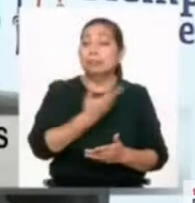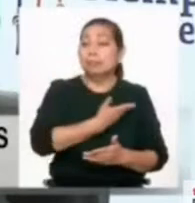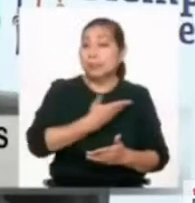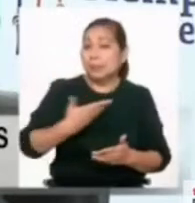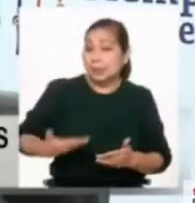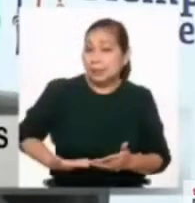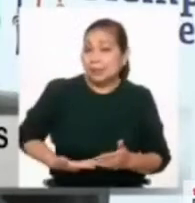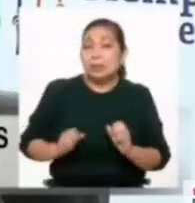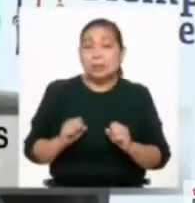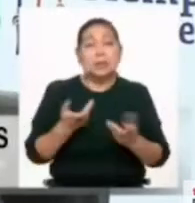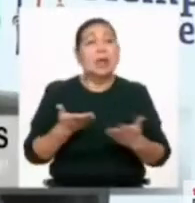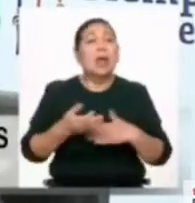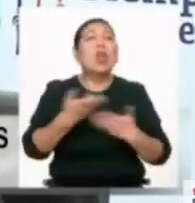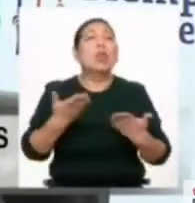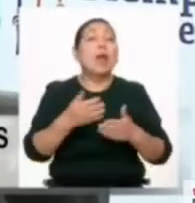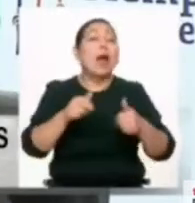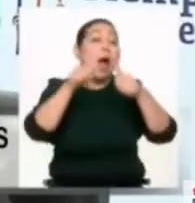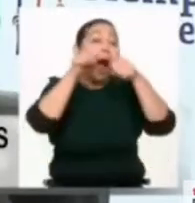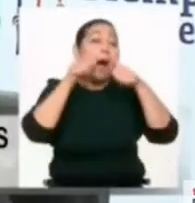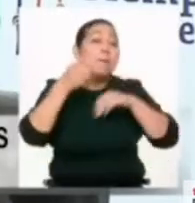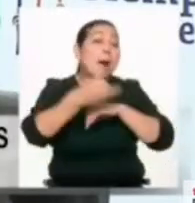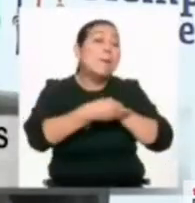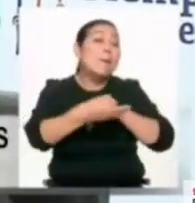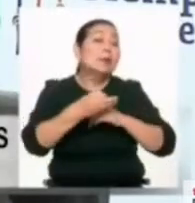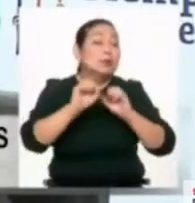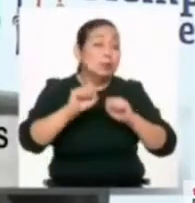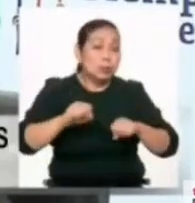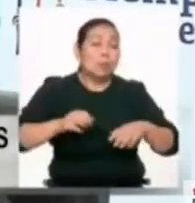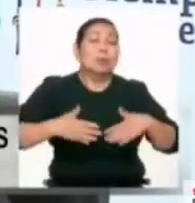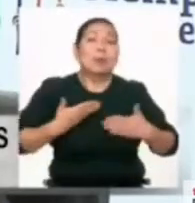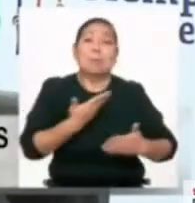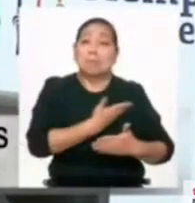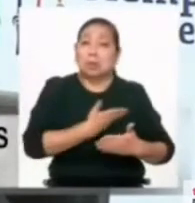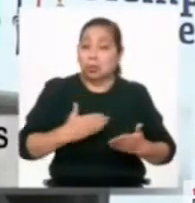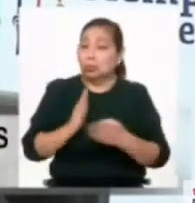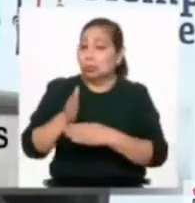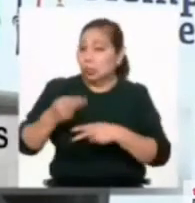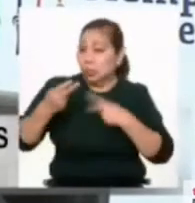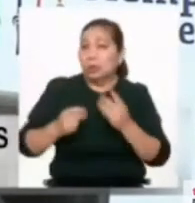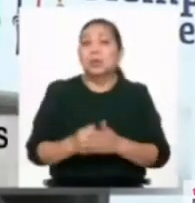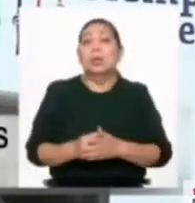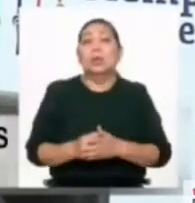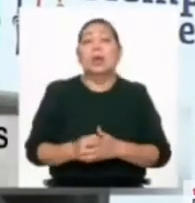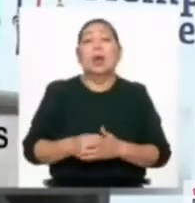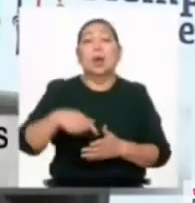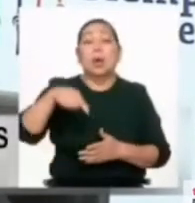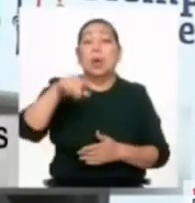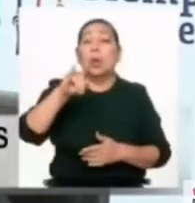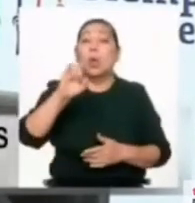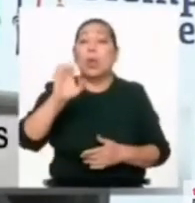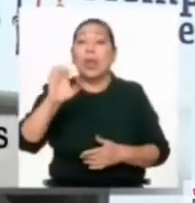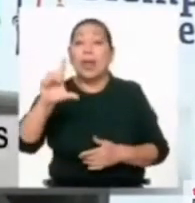Premier con el presidente de la República, se va a hacer en la región Amazonas. Y existe la gran posibilidad que el presidente vaya a visitar Cuélac con todos los